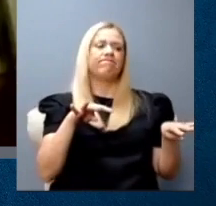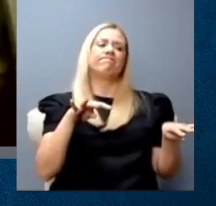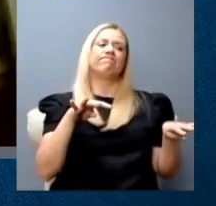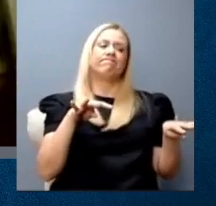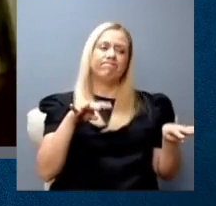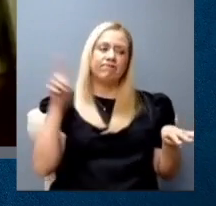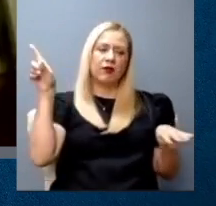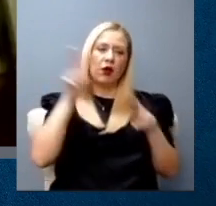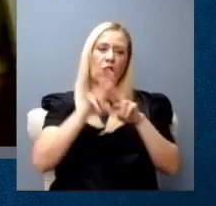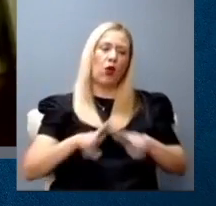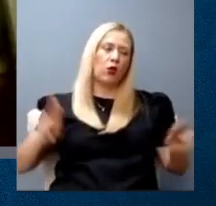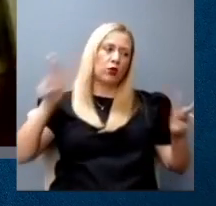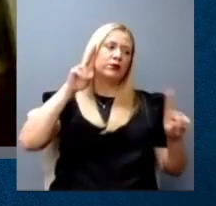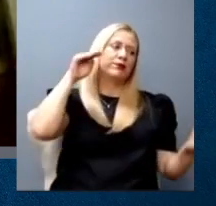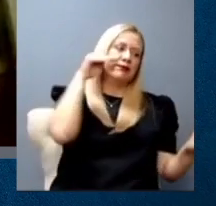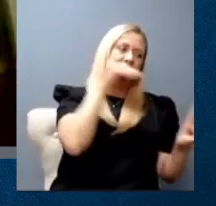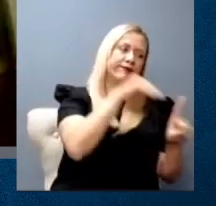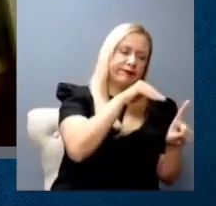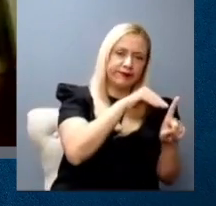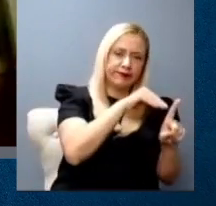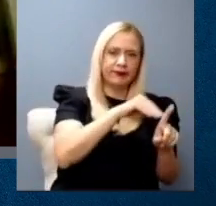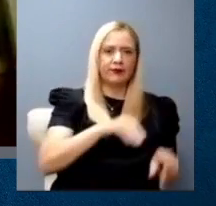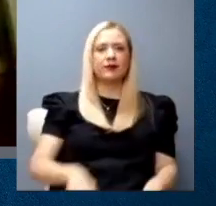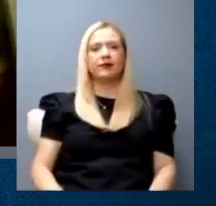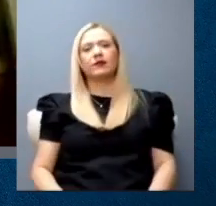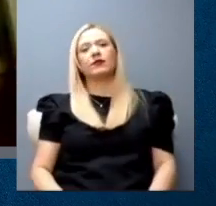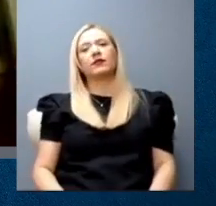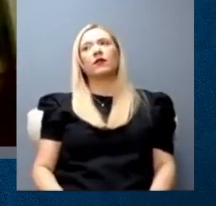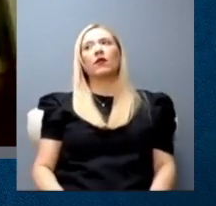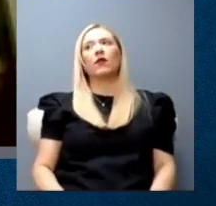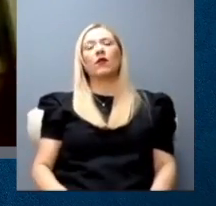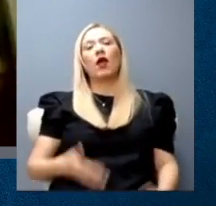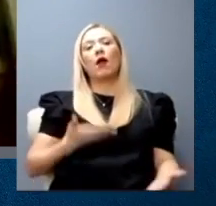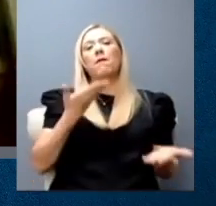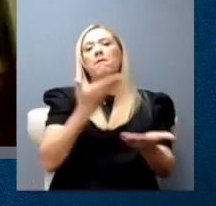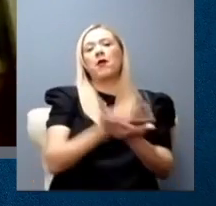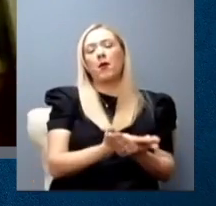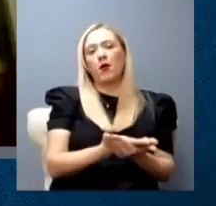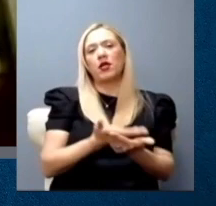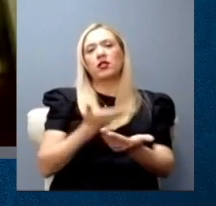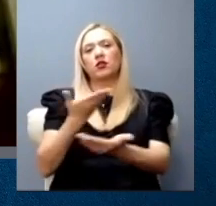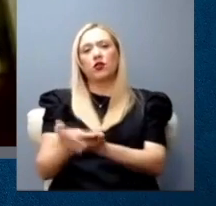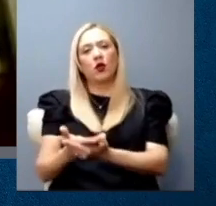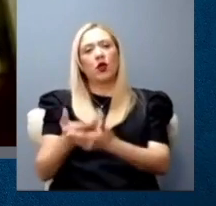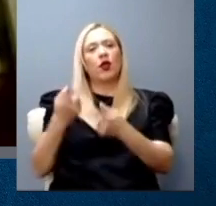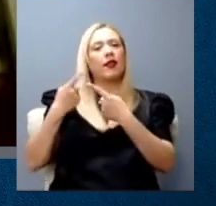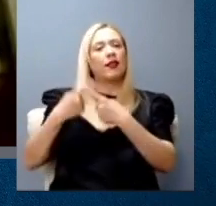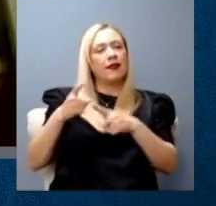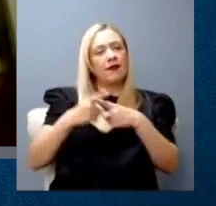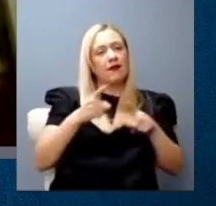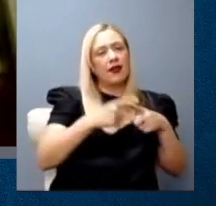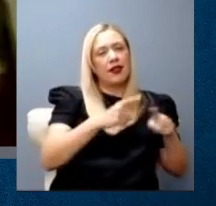las Naciones Unidas. Se han propuesto múltiples